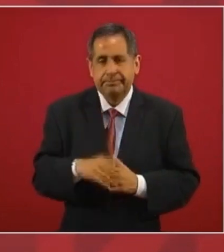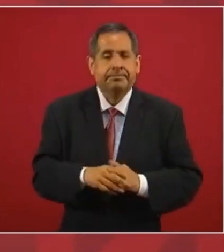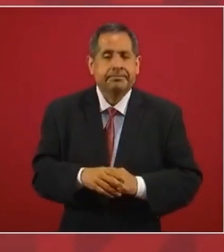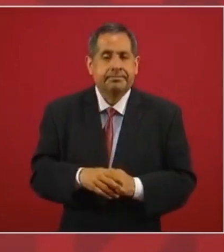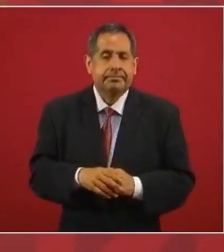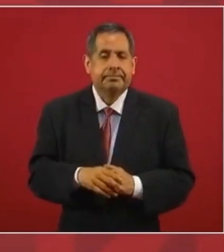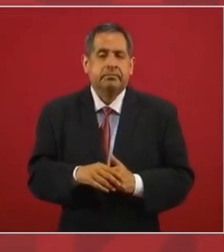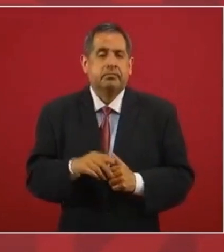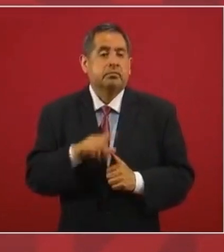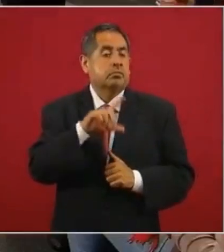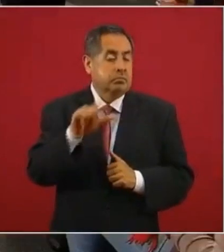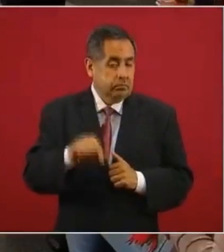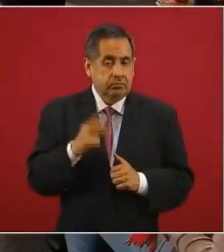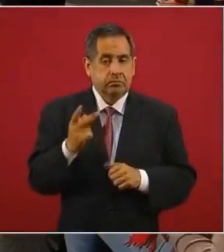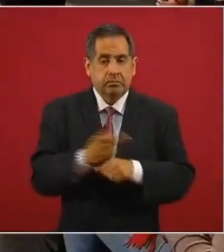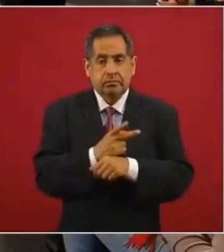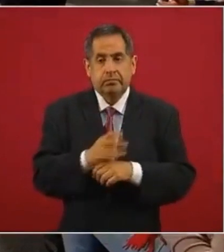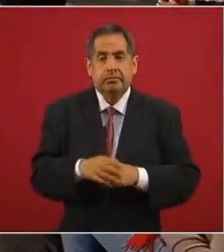se